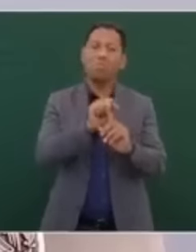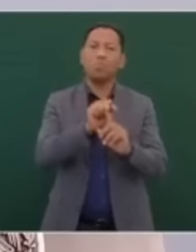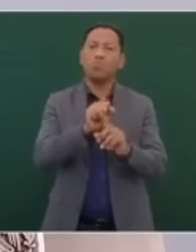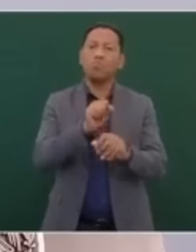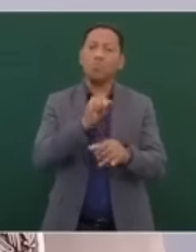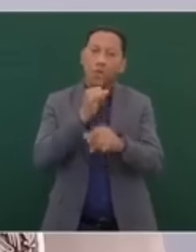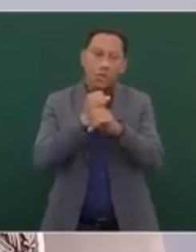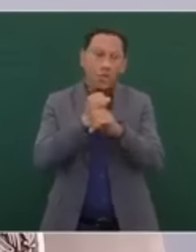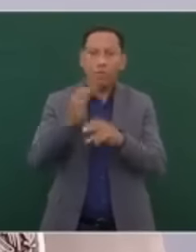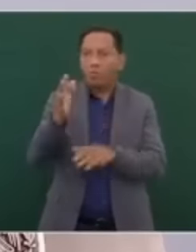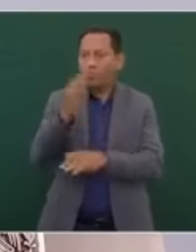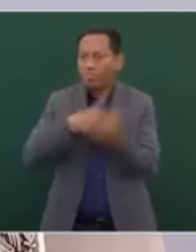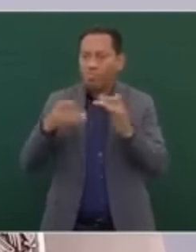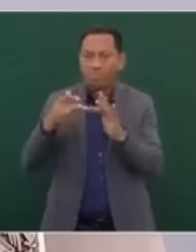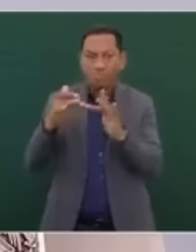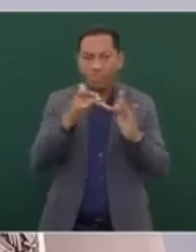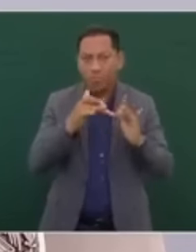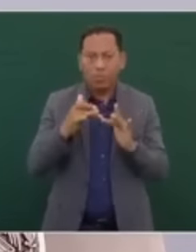porque